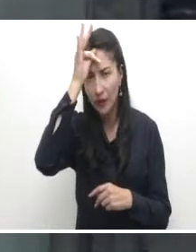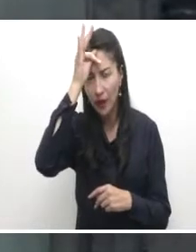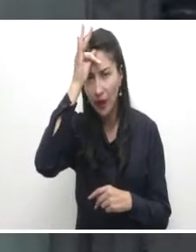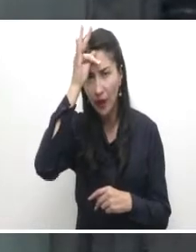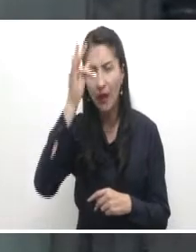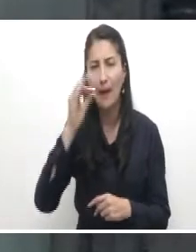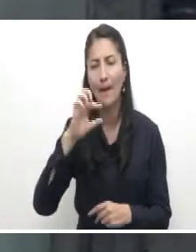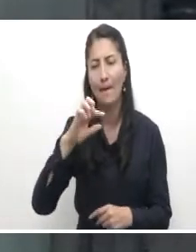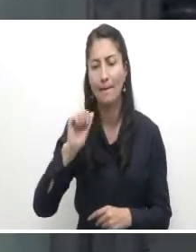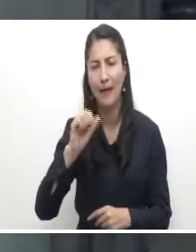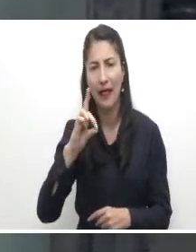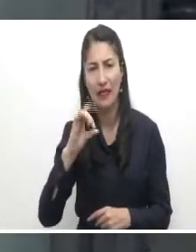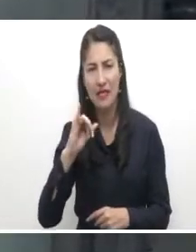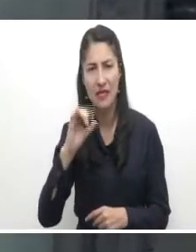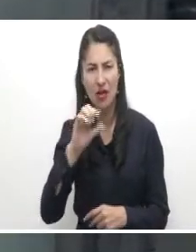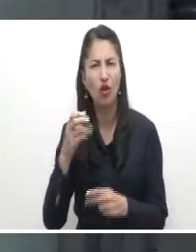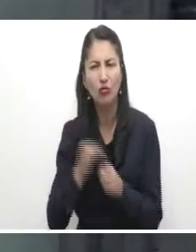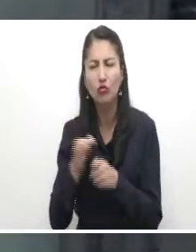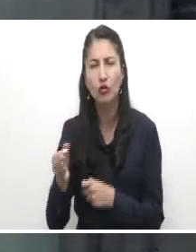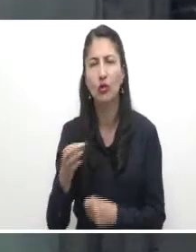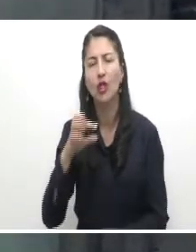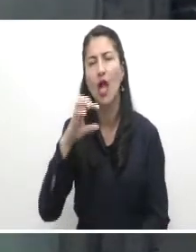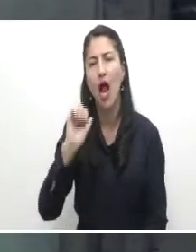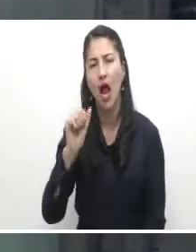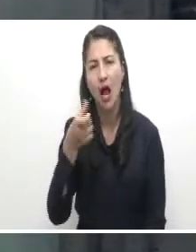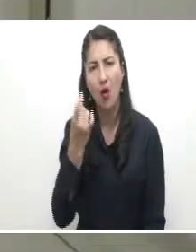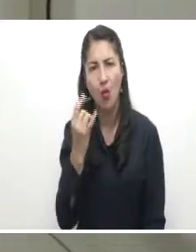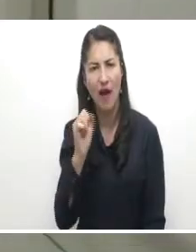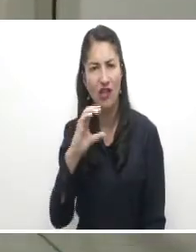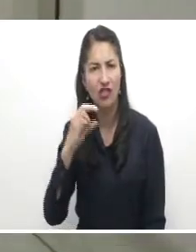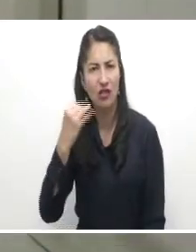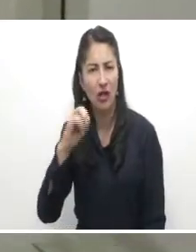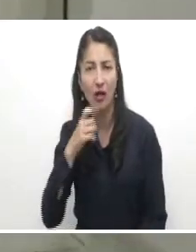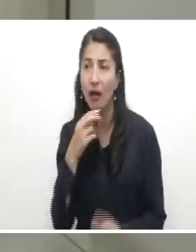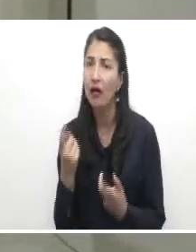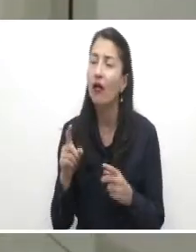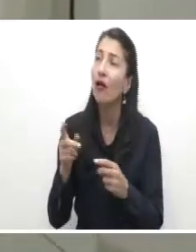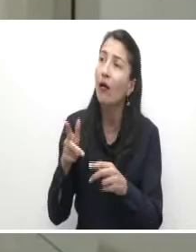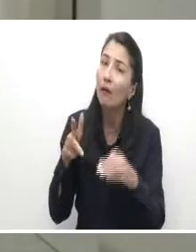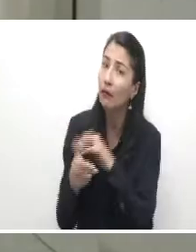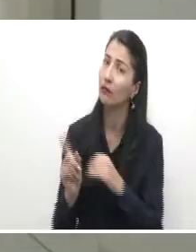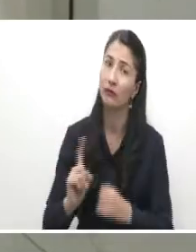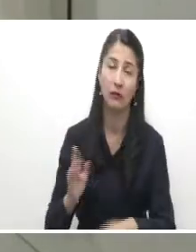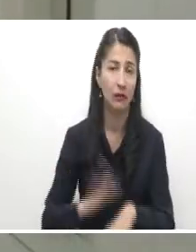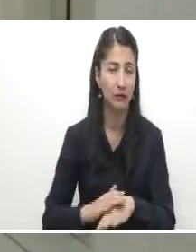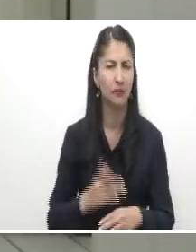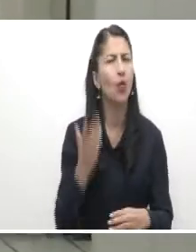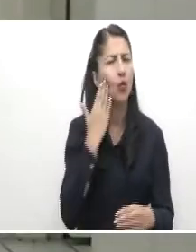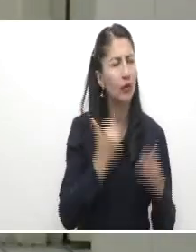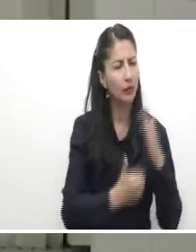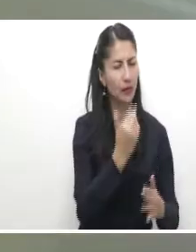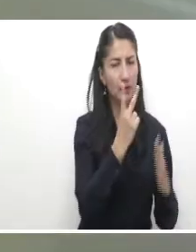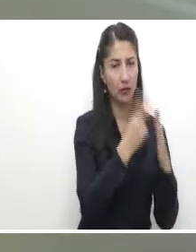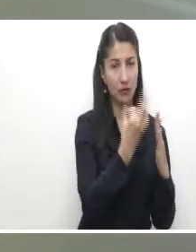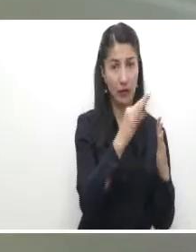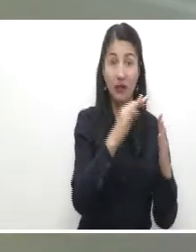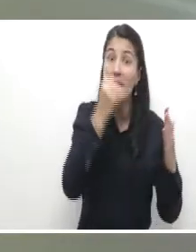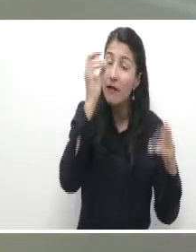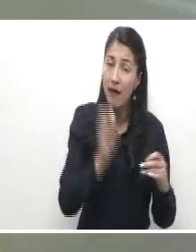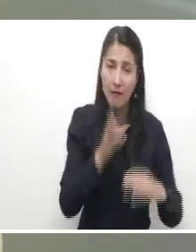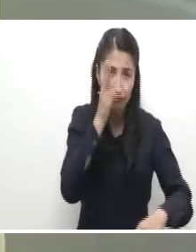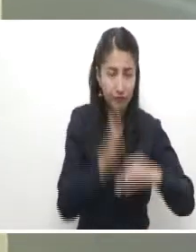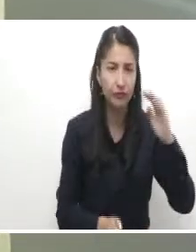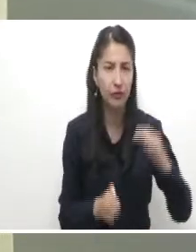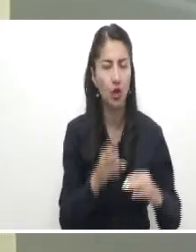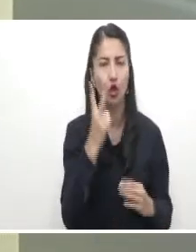del municipio de aguachica quede inconclusa el proyecto se inició en 2013 debía concluirse a finales de